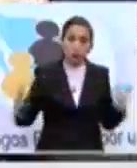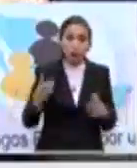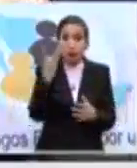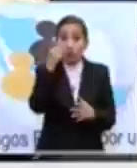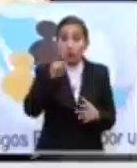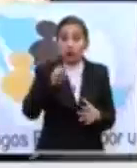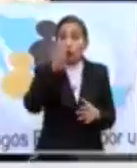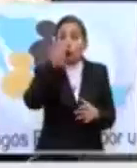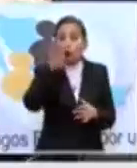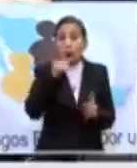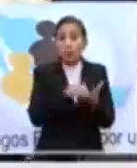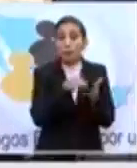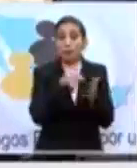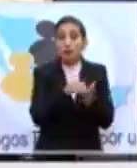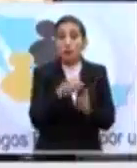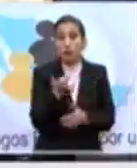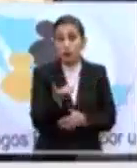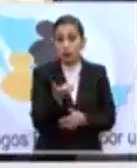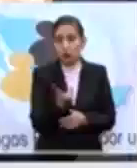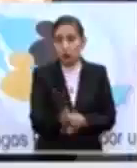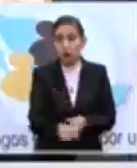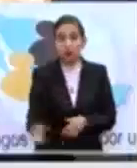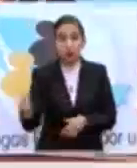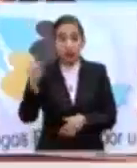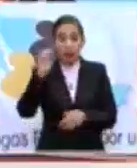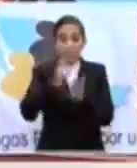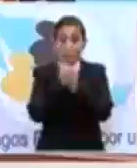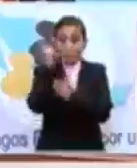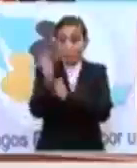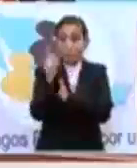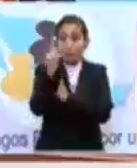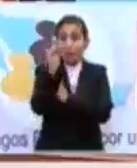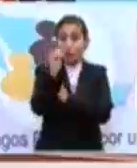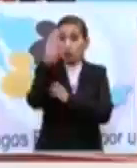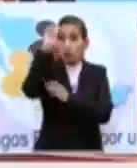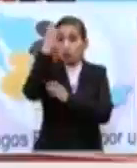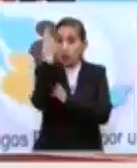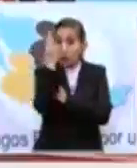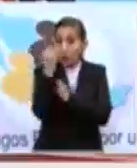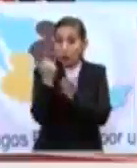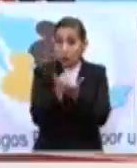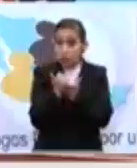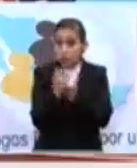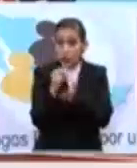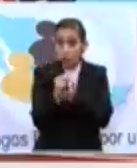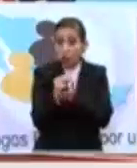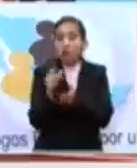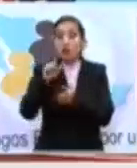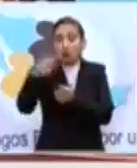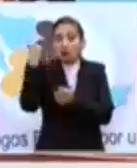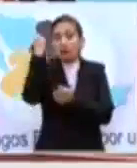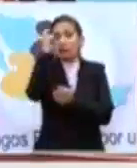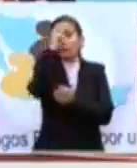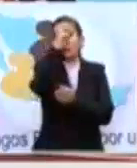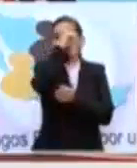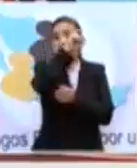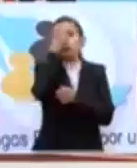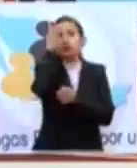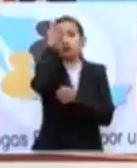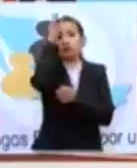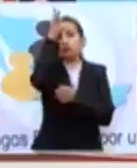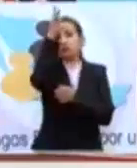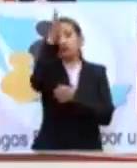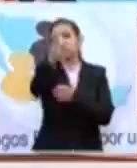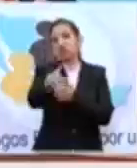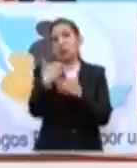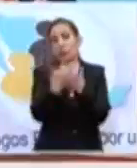2.4 billones de pesos. La pensión universal no solo no nos ayuda, nos va a complicar mucho el horizonte